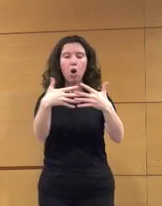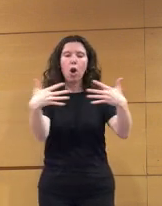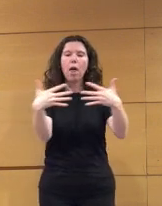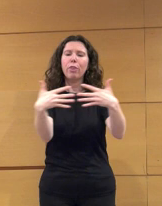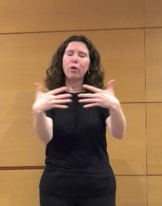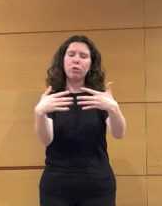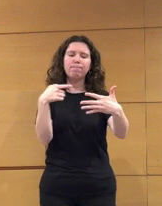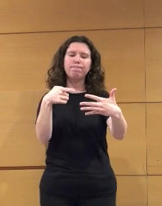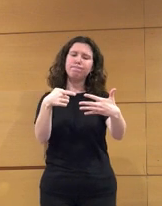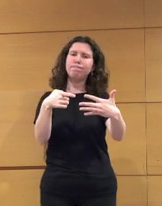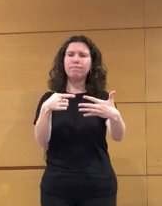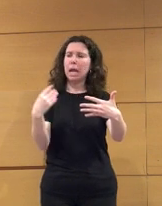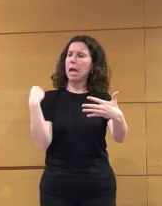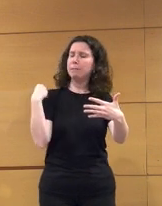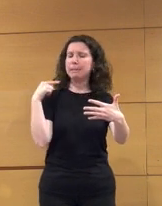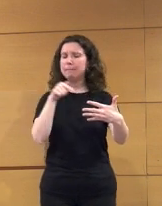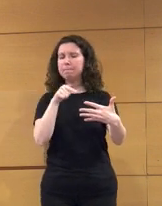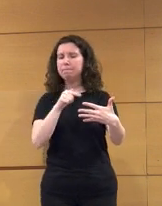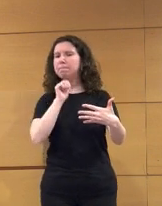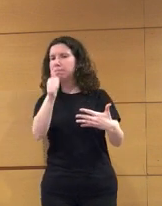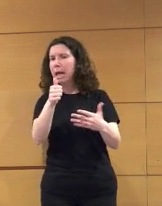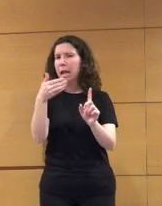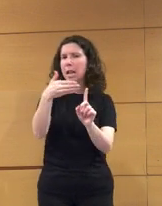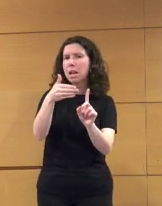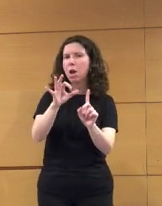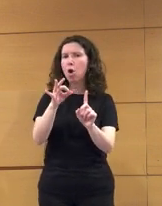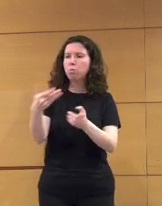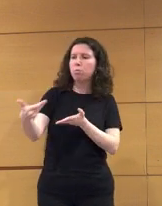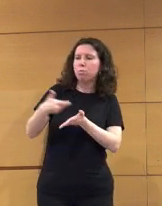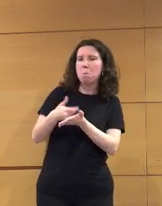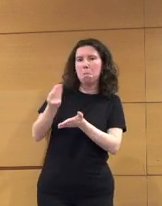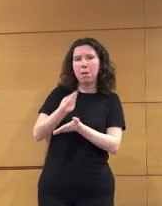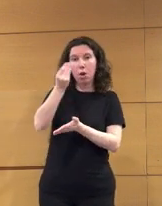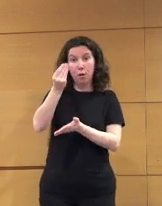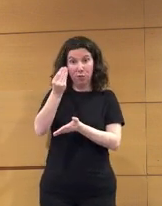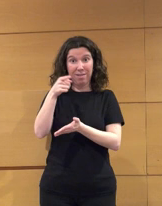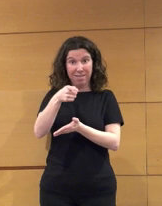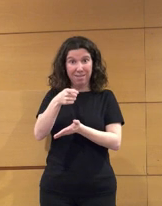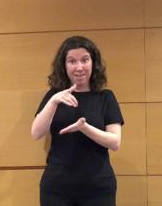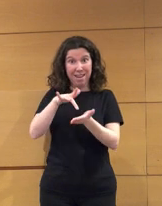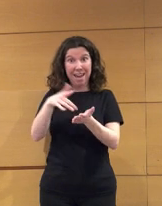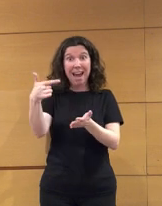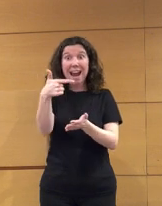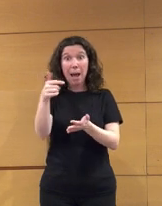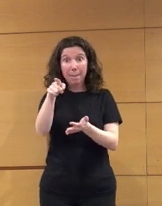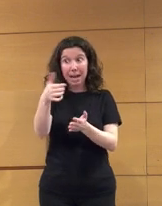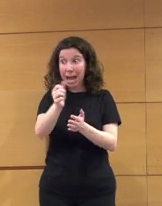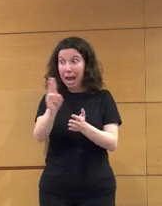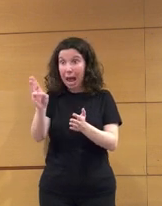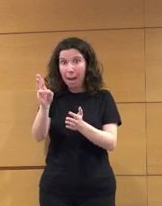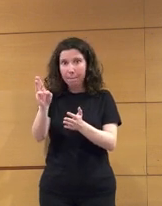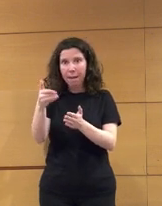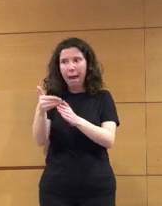dice que está mal formada o que os ofrece alguna sugerencia, detrás de esa aplicación hay procesamiento de lenguaje natural. Cuando